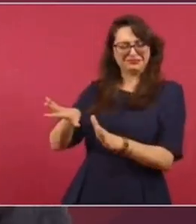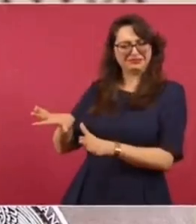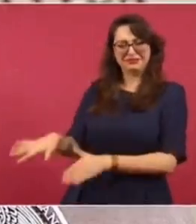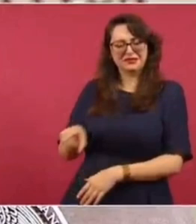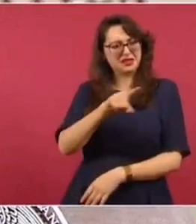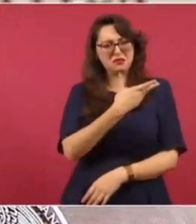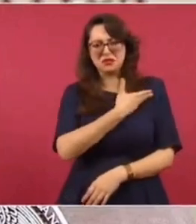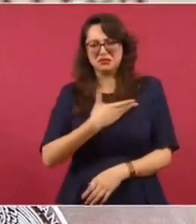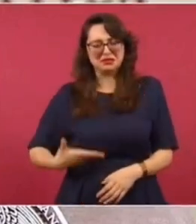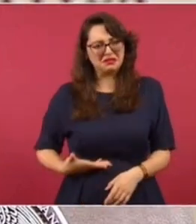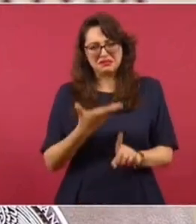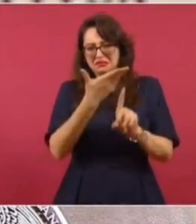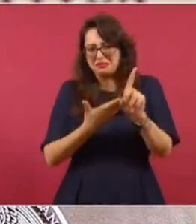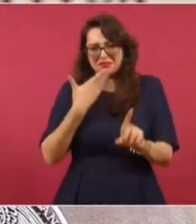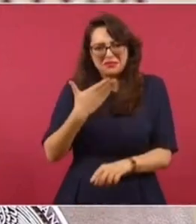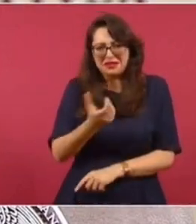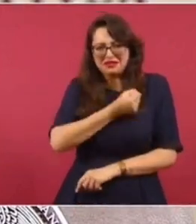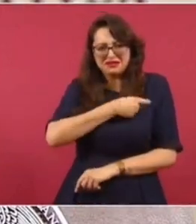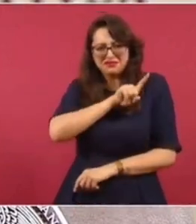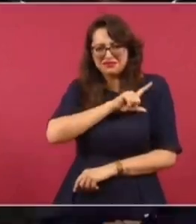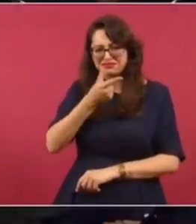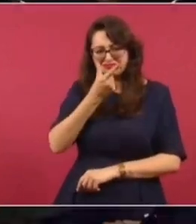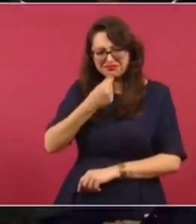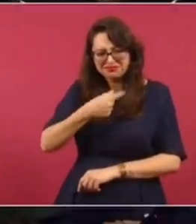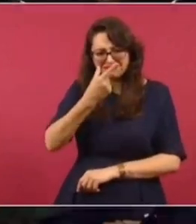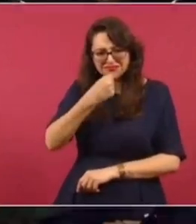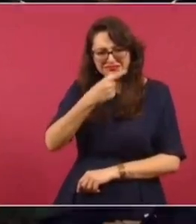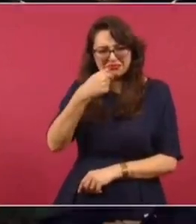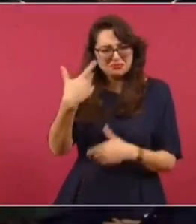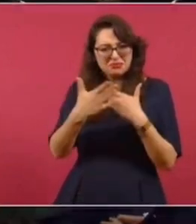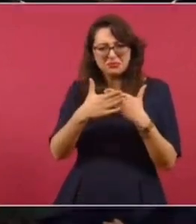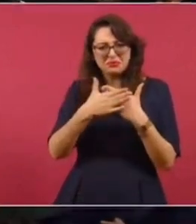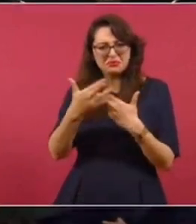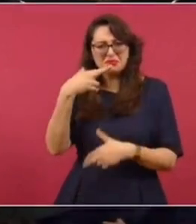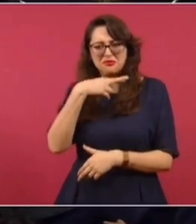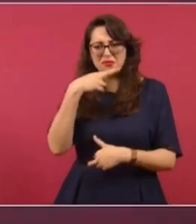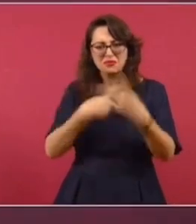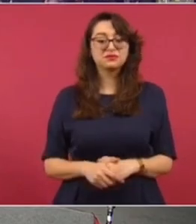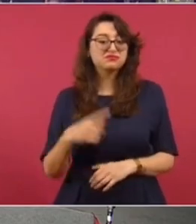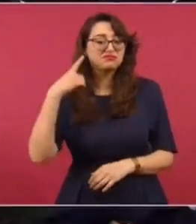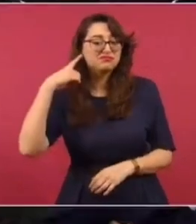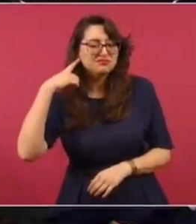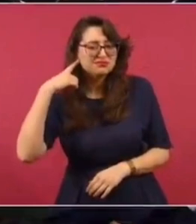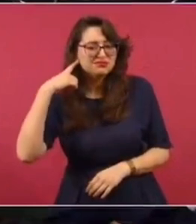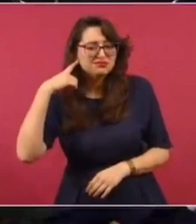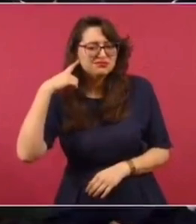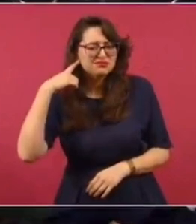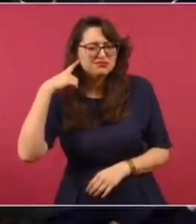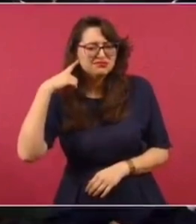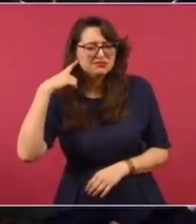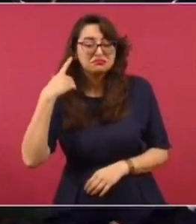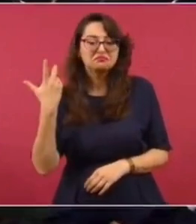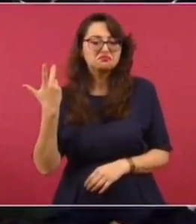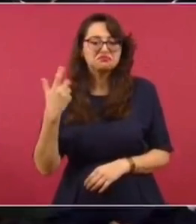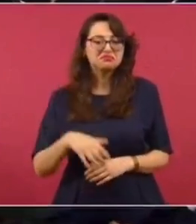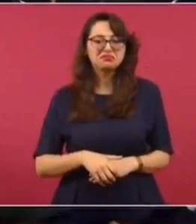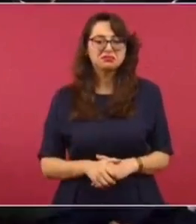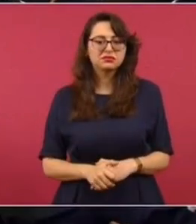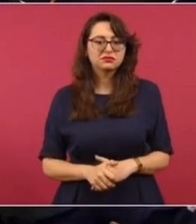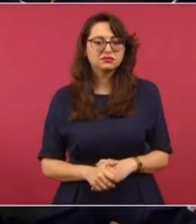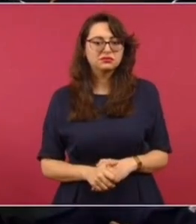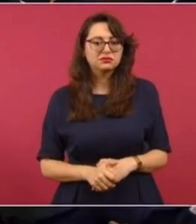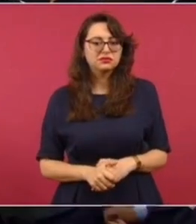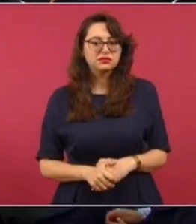pendiente de todos los asuntos del Estado mexicano y seguramente en los próximos días estará nuevamente reanudando sus actividades de manera cotidiana. ¿Sería pensar que usted tenía el pueblo de México precisamente para frenar